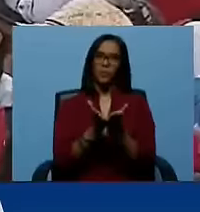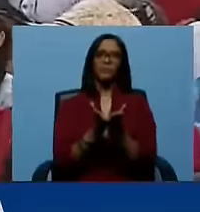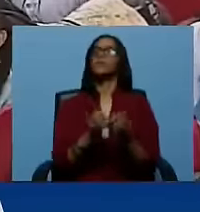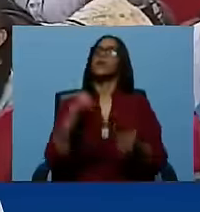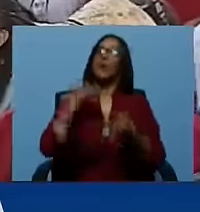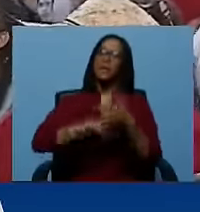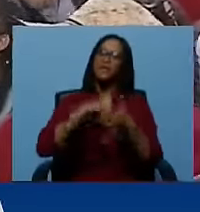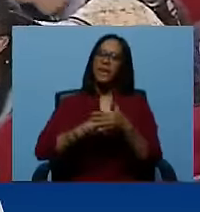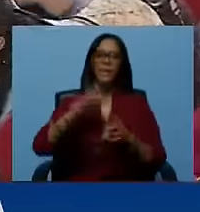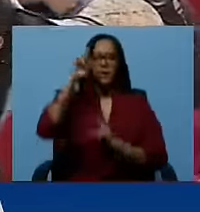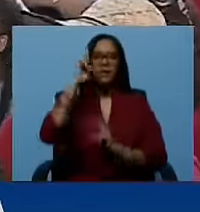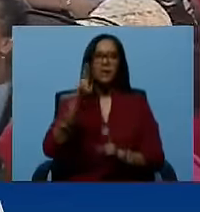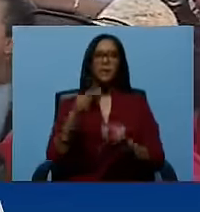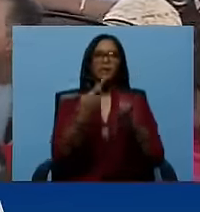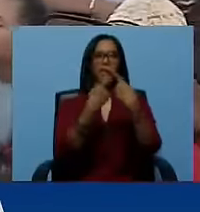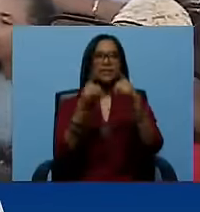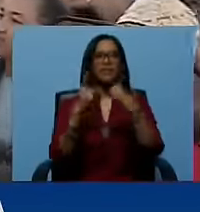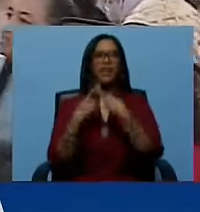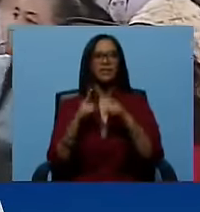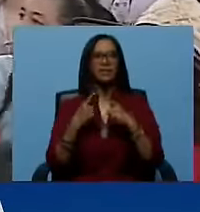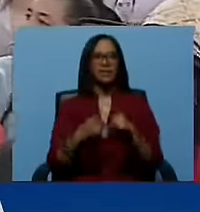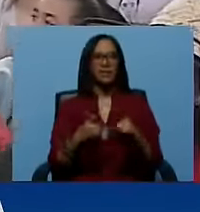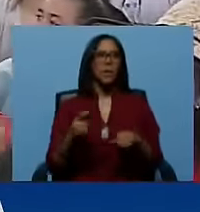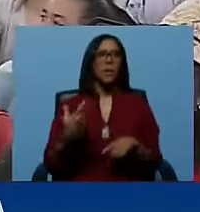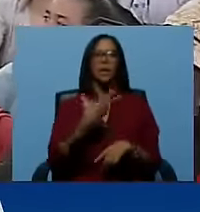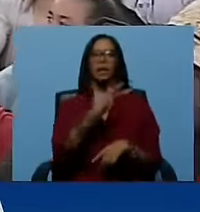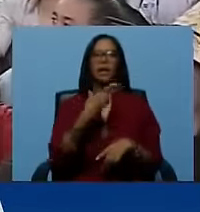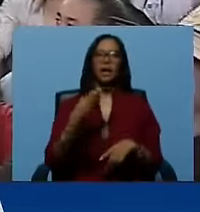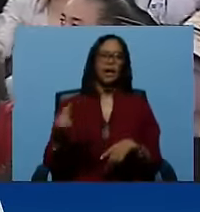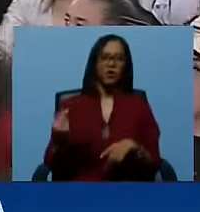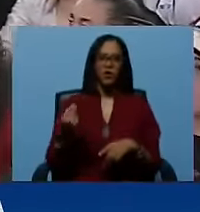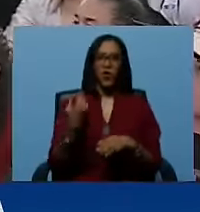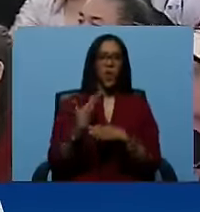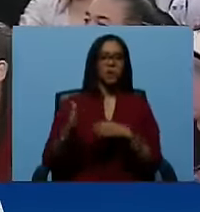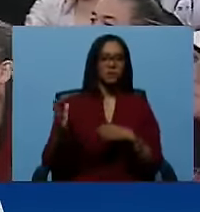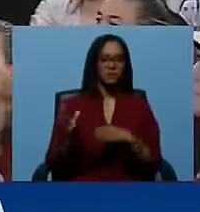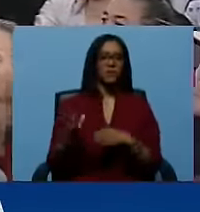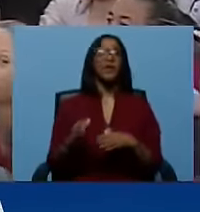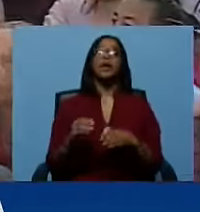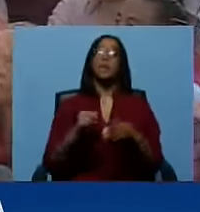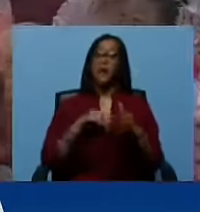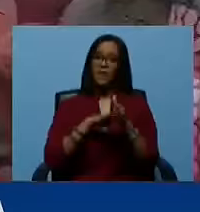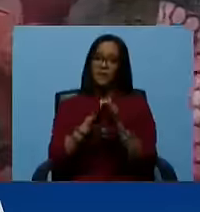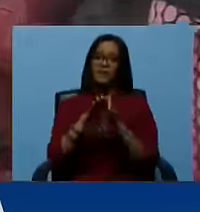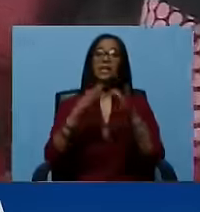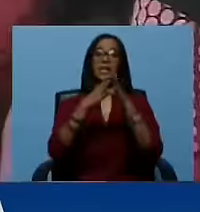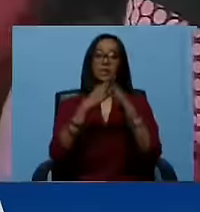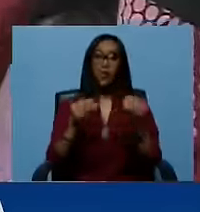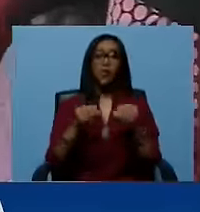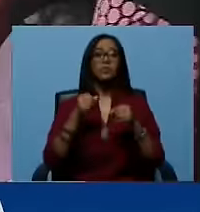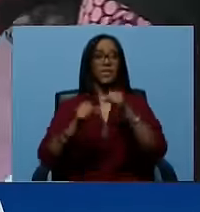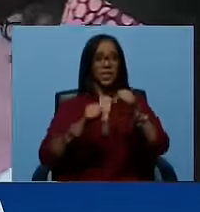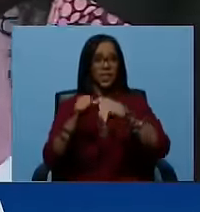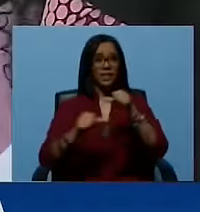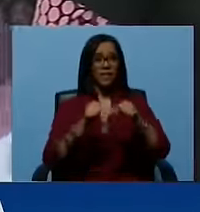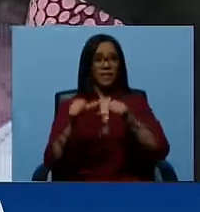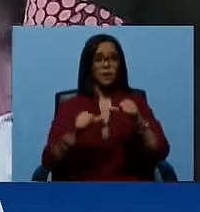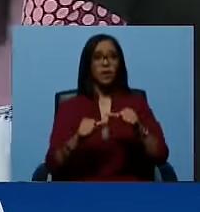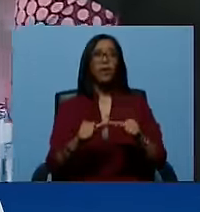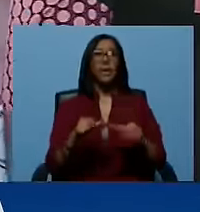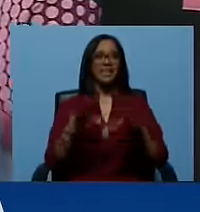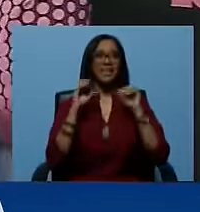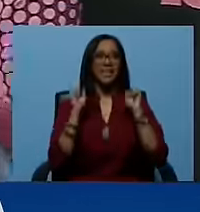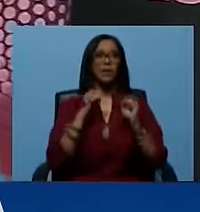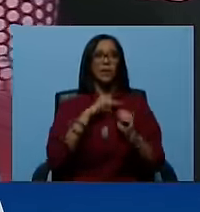el respeto a la diversidad, por la no discriminación, por avanzar todos y todas en colectivo, comprendiendo que en esencia